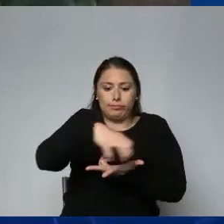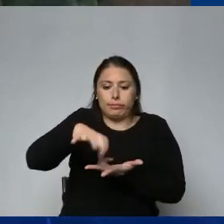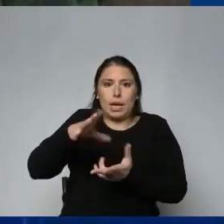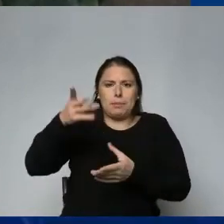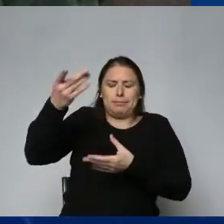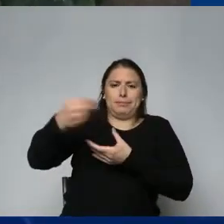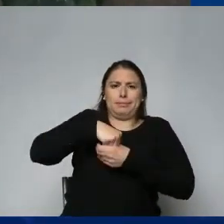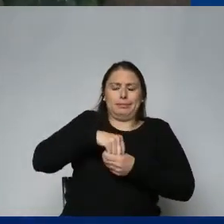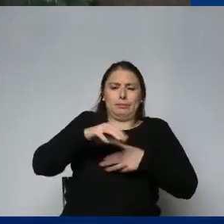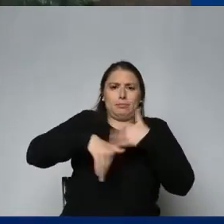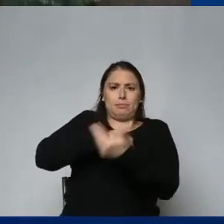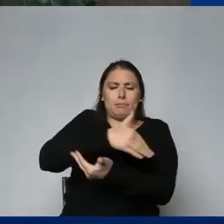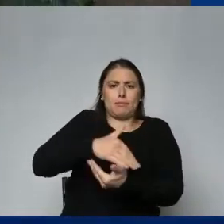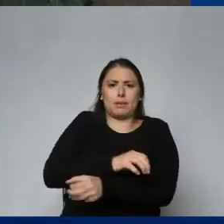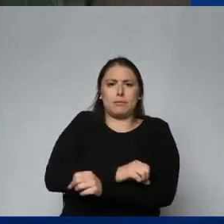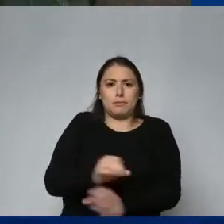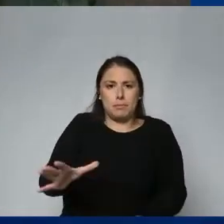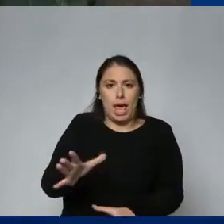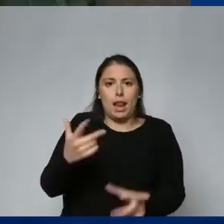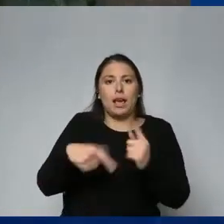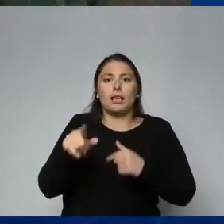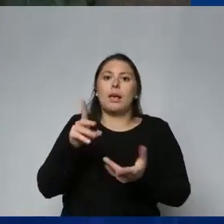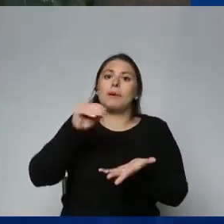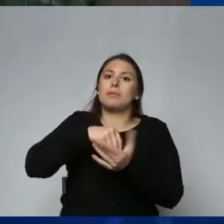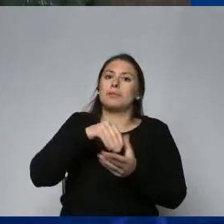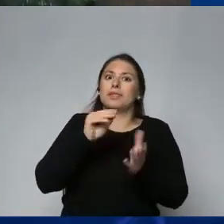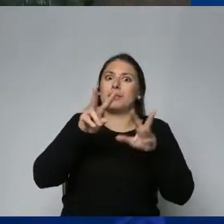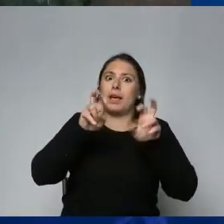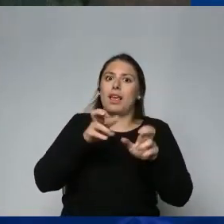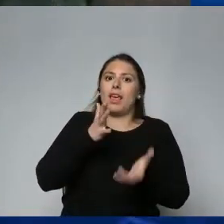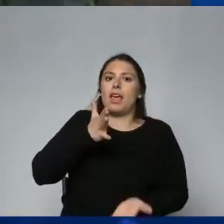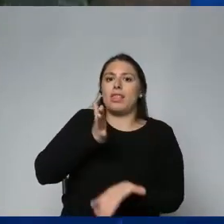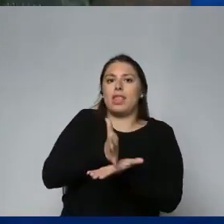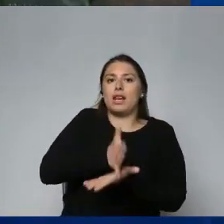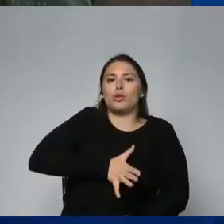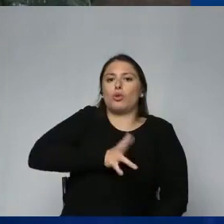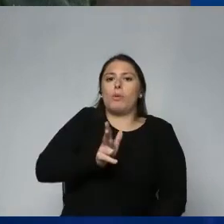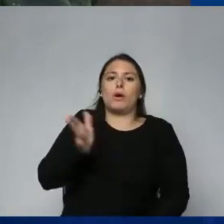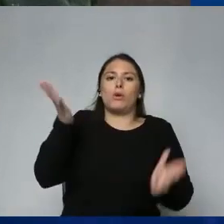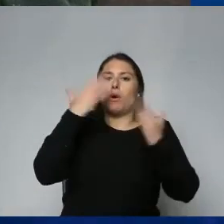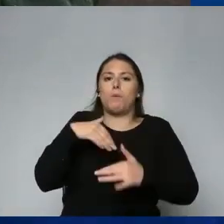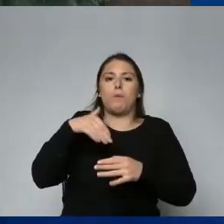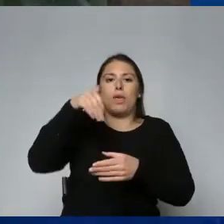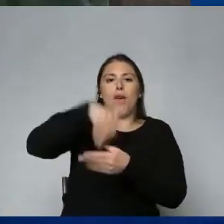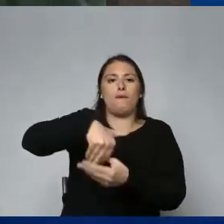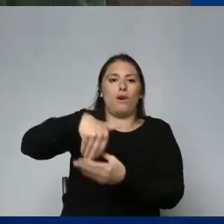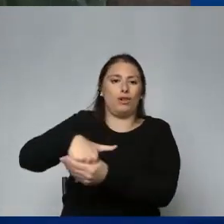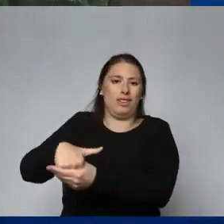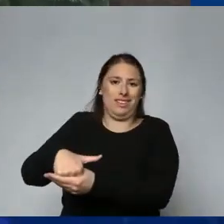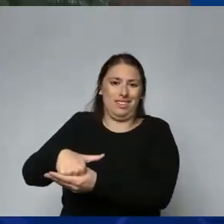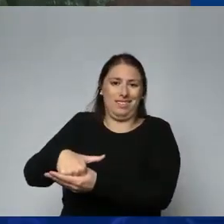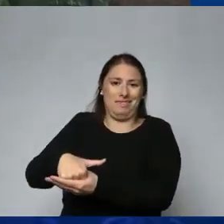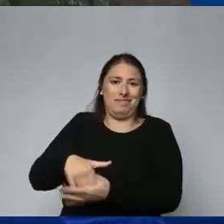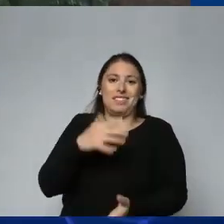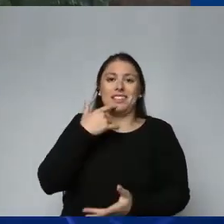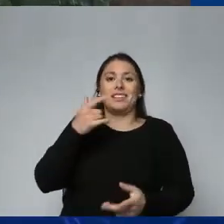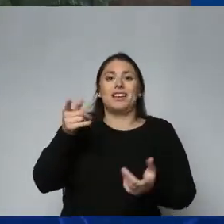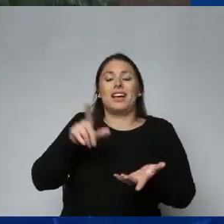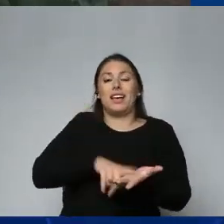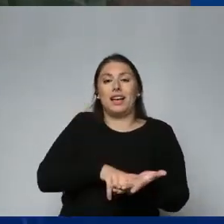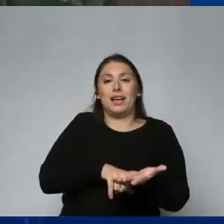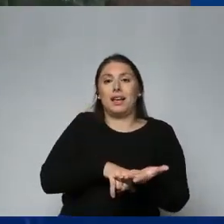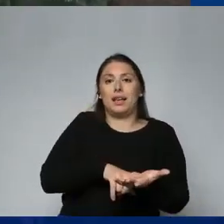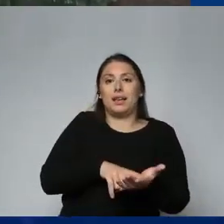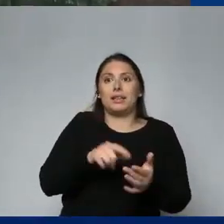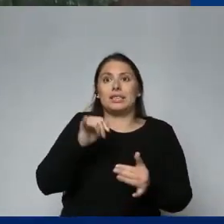determinados principios de derechos humanos que no son de recibo y que están más allá de lo